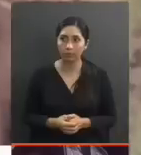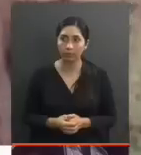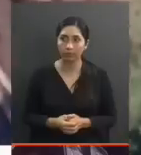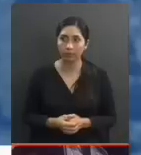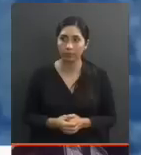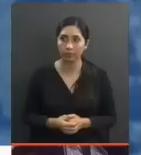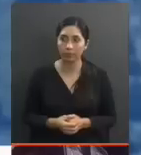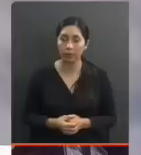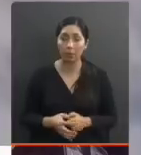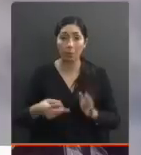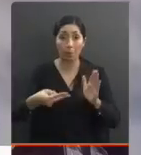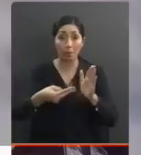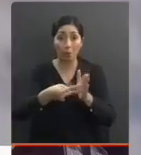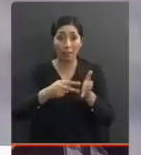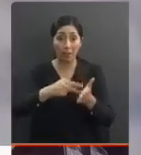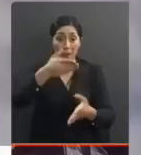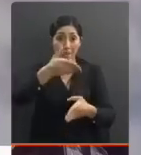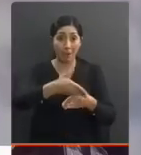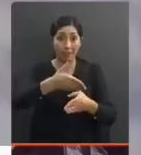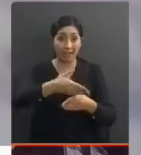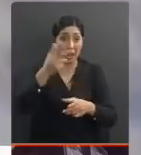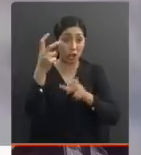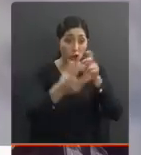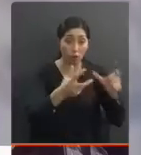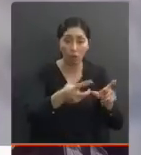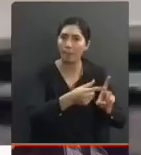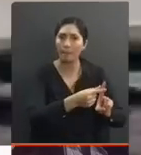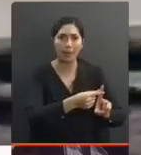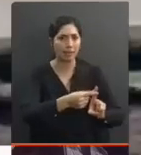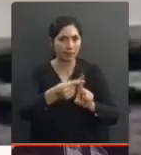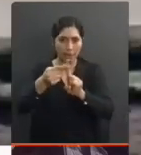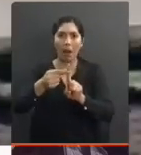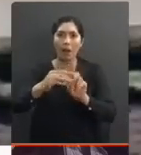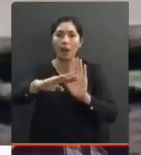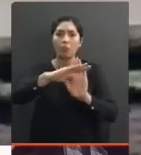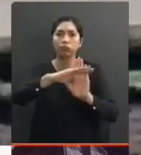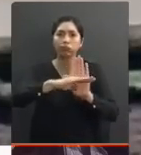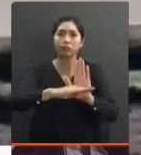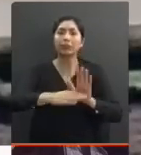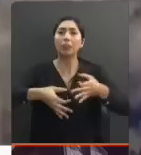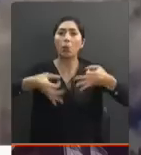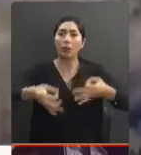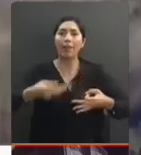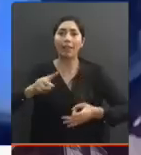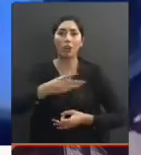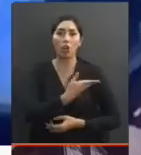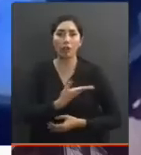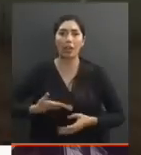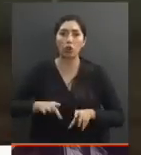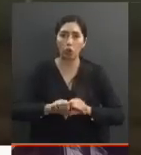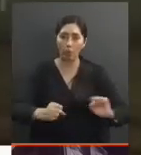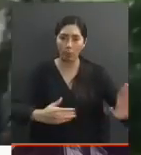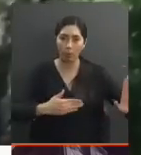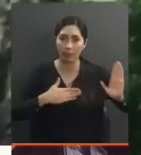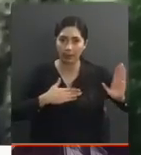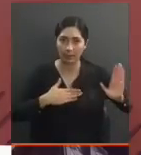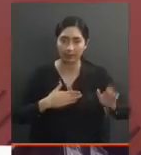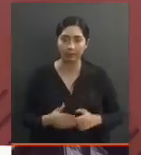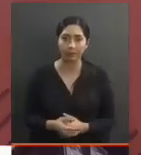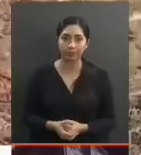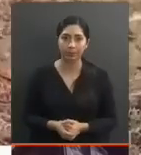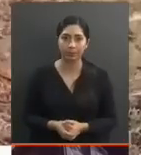La problemática del robo de madera será prioridad en la agenda de seguridad que el propio gobierno compromete.